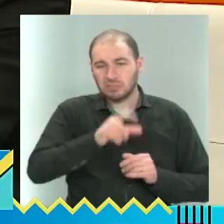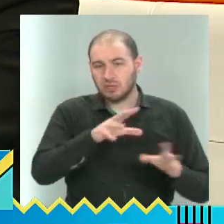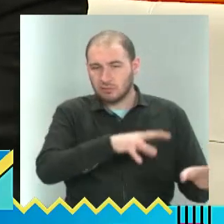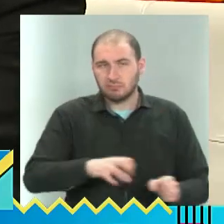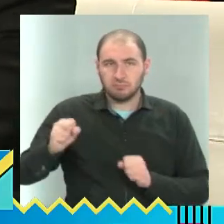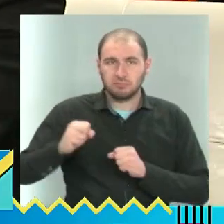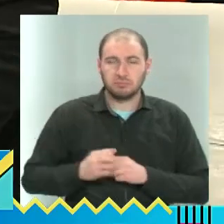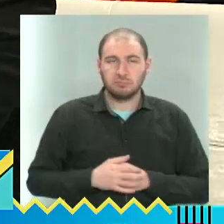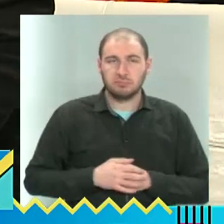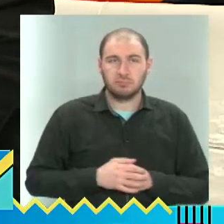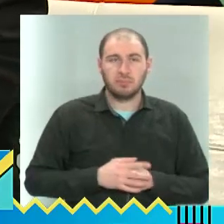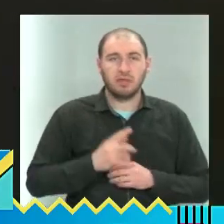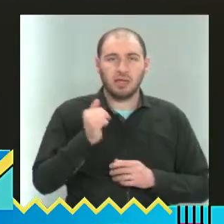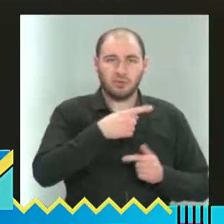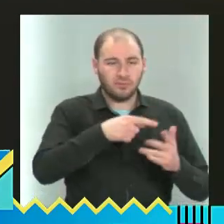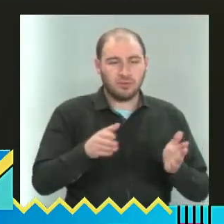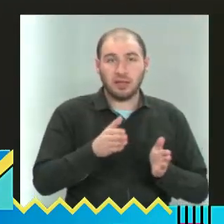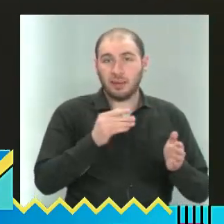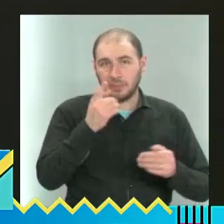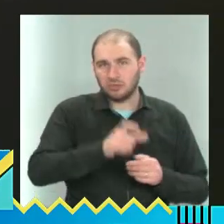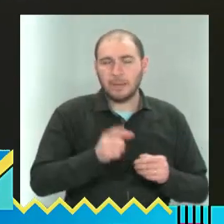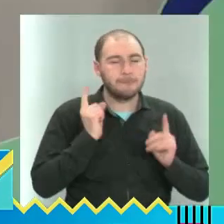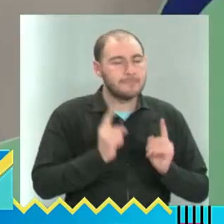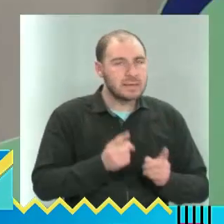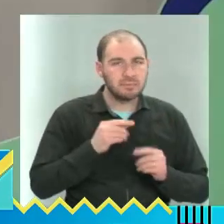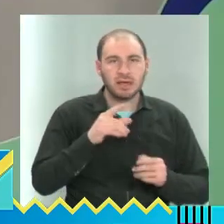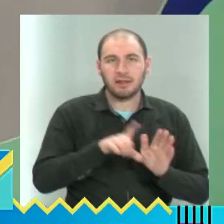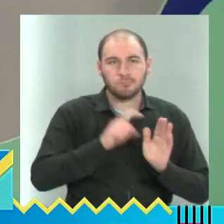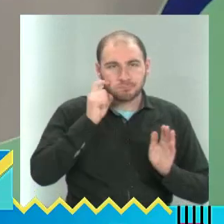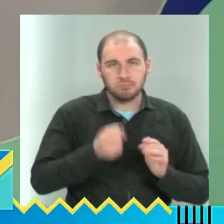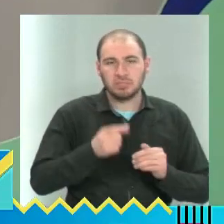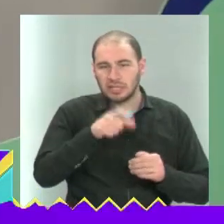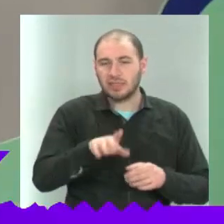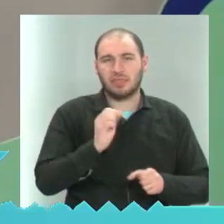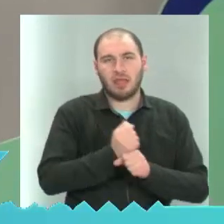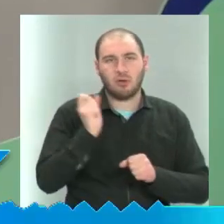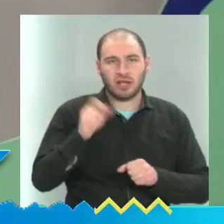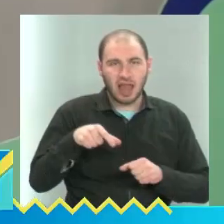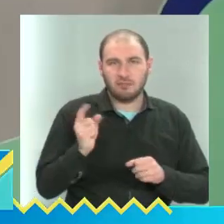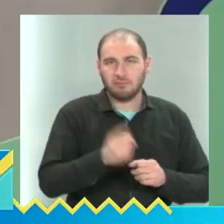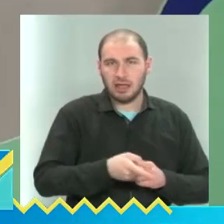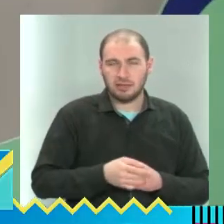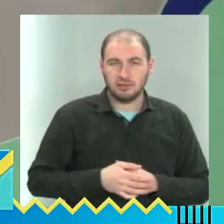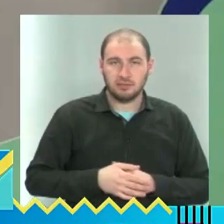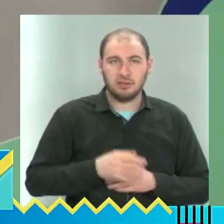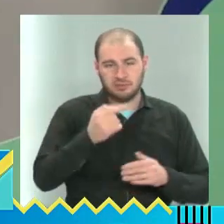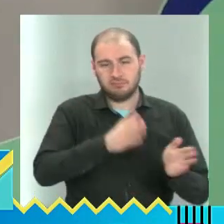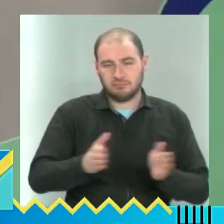que el mismo autor del delito, el mismo explotador, realice todas las partes